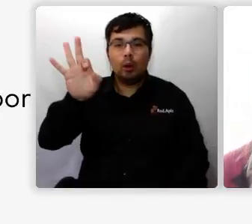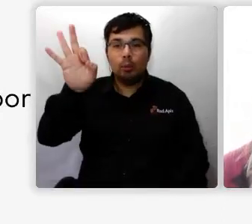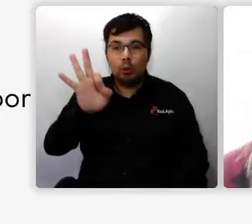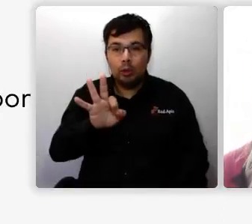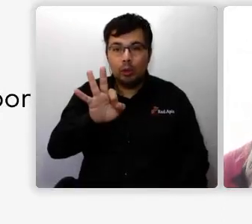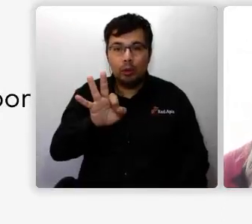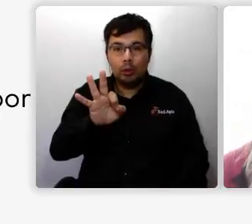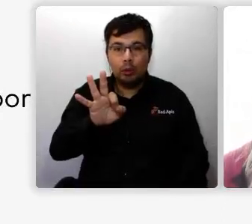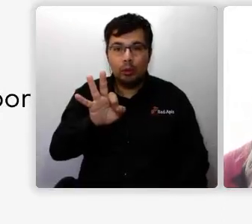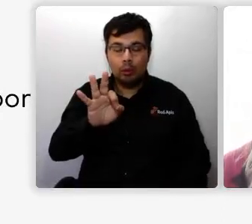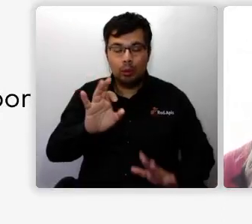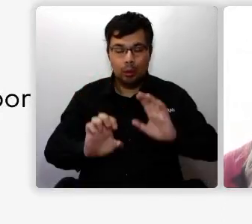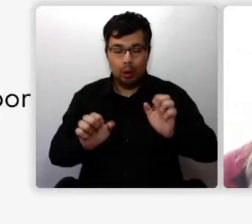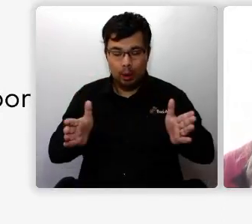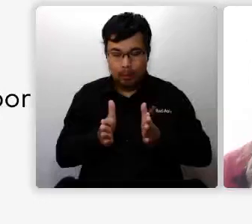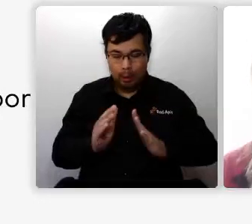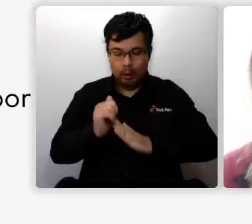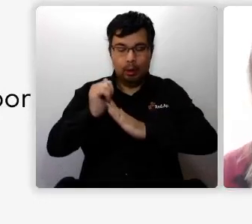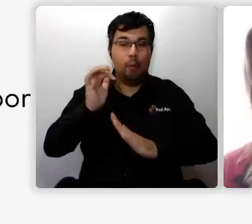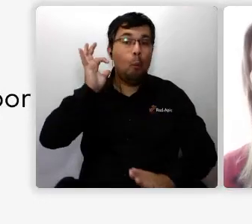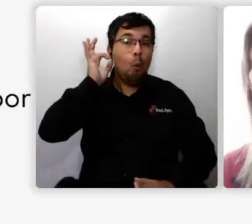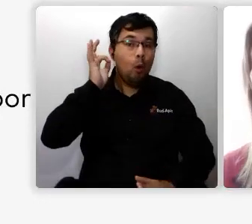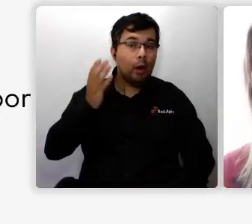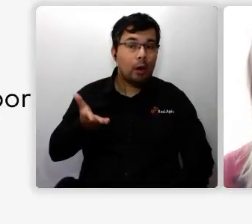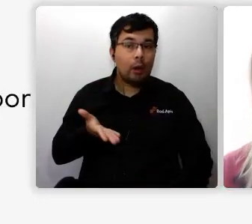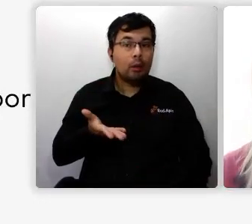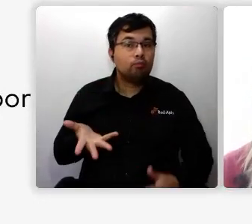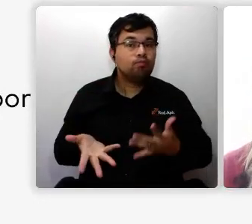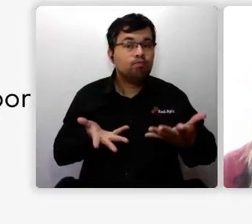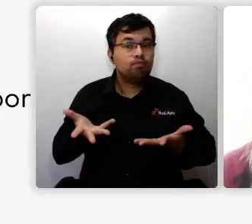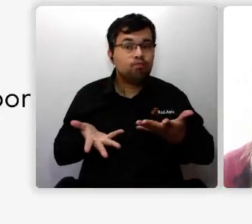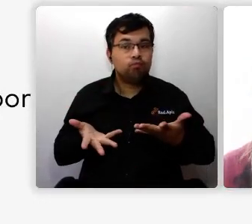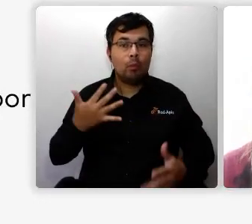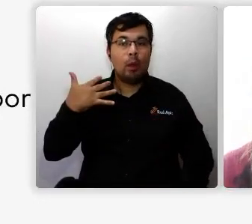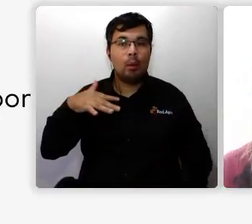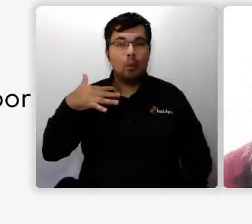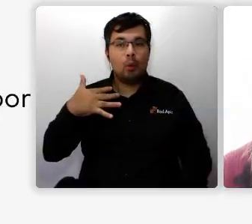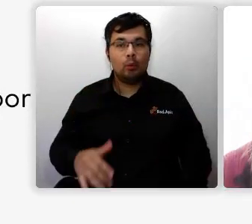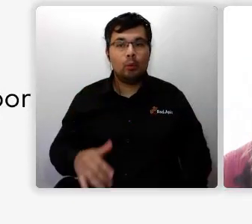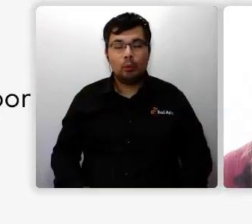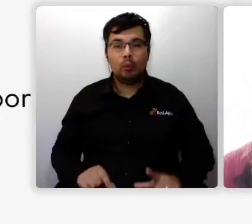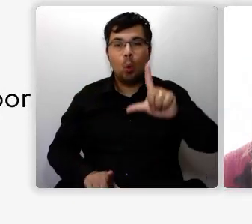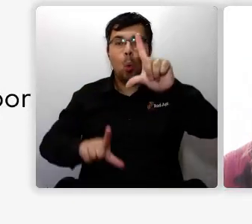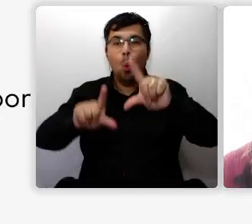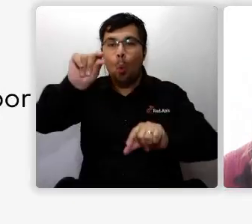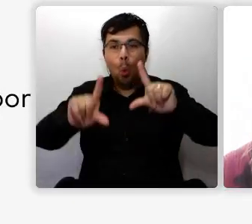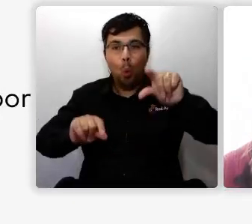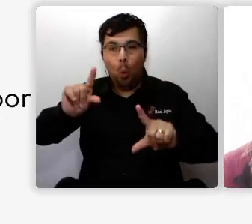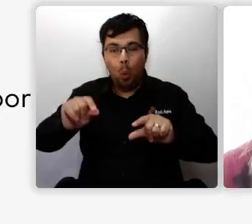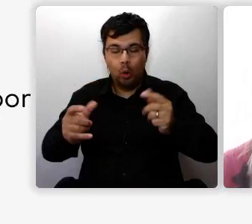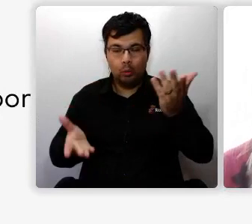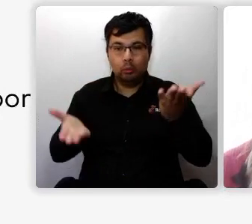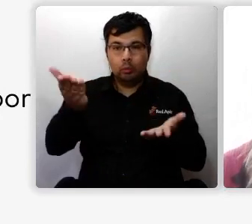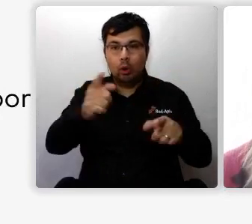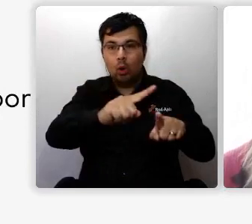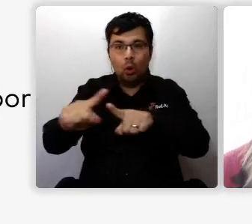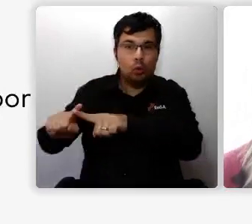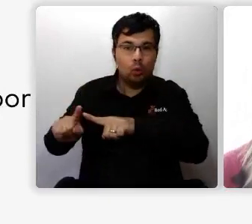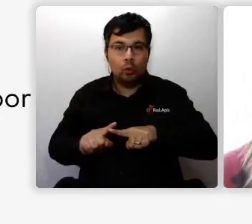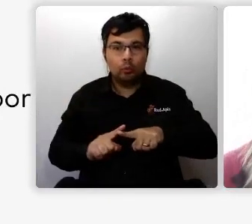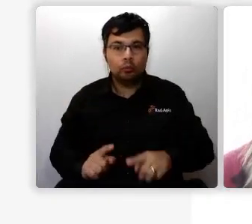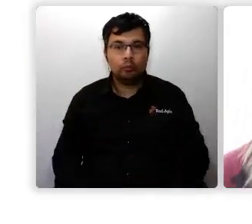mujeres, y esto es un importante índice en comparación con el resto de nuestros pares.